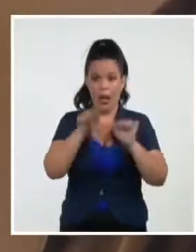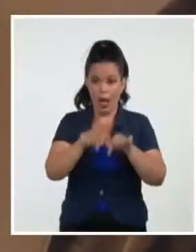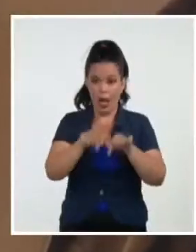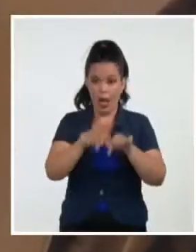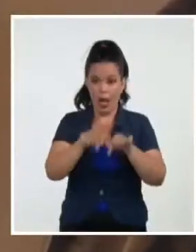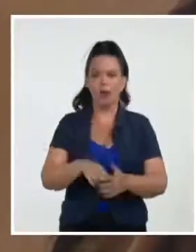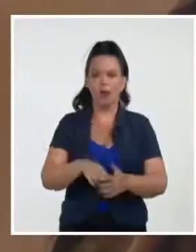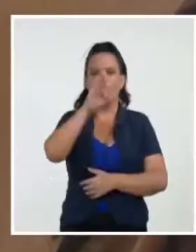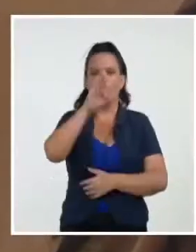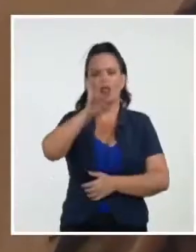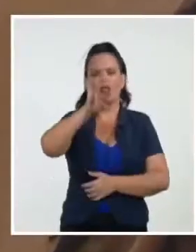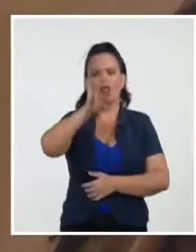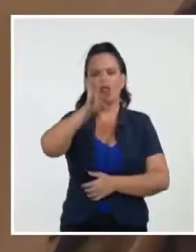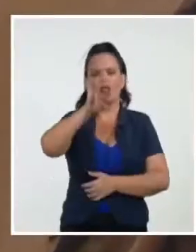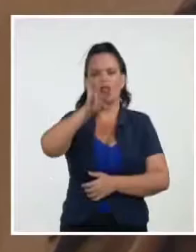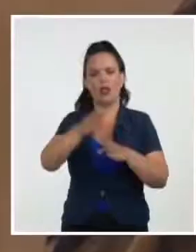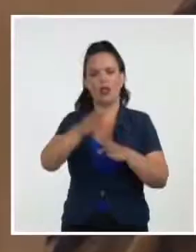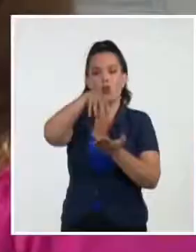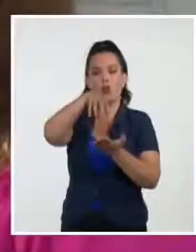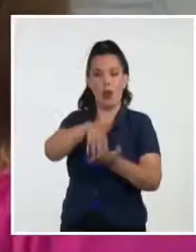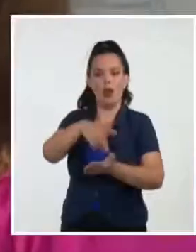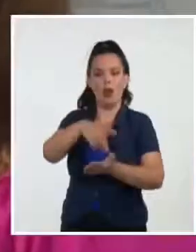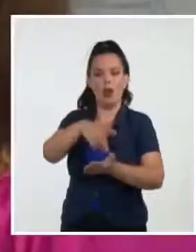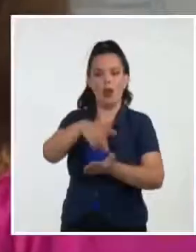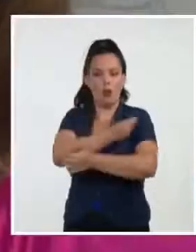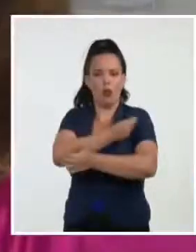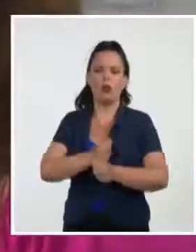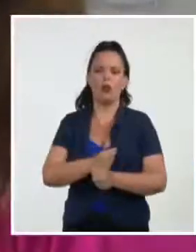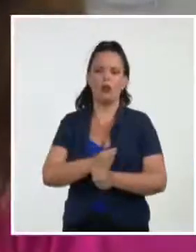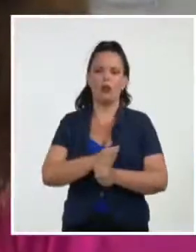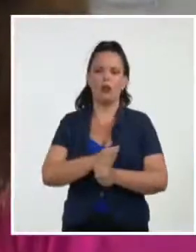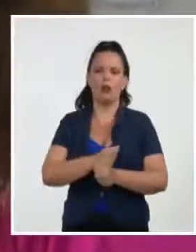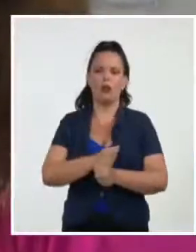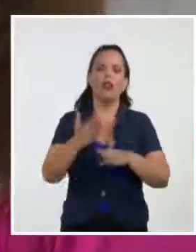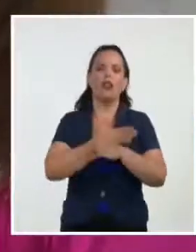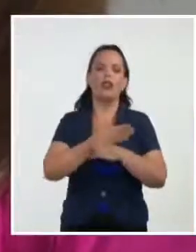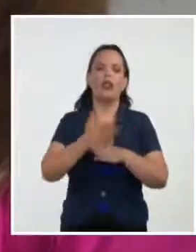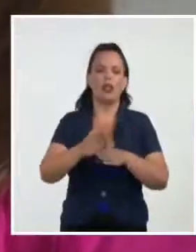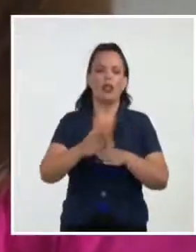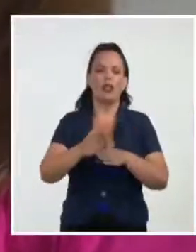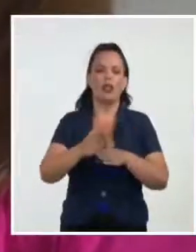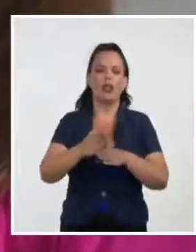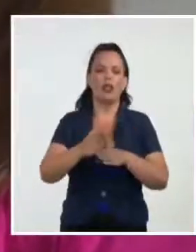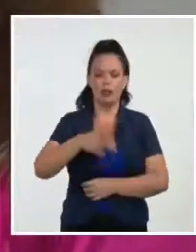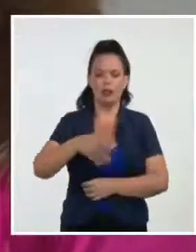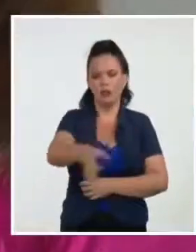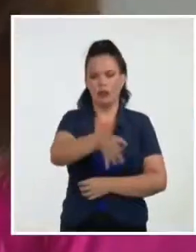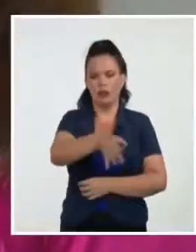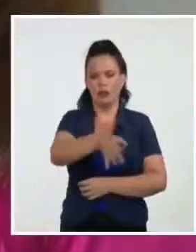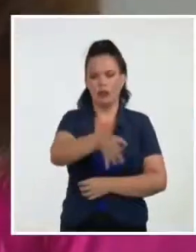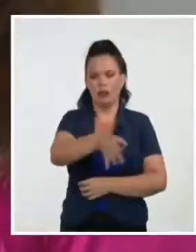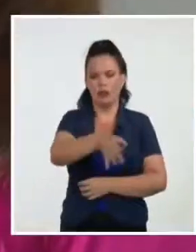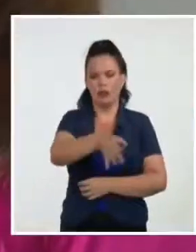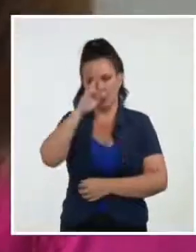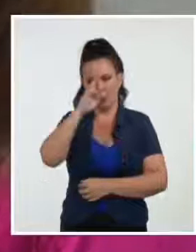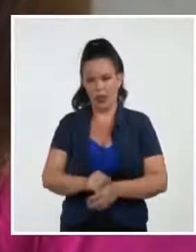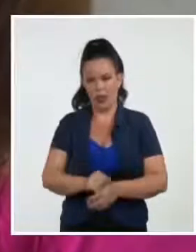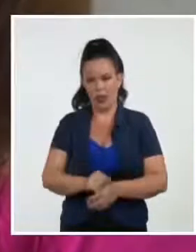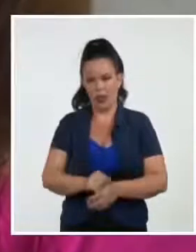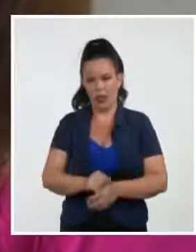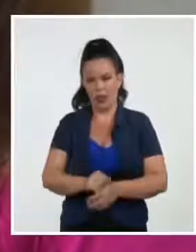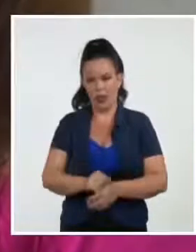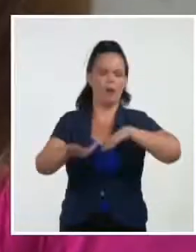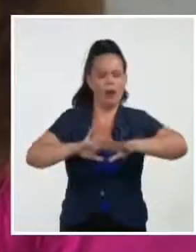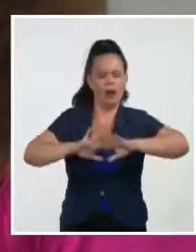89 sitios vacunales, distribuido por los policlínicos. Tenemos garantizado todos los insumos materiales